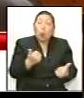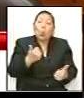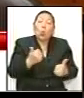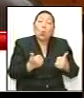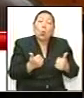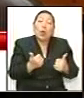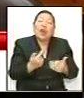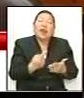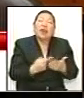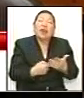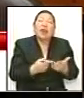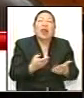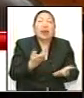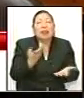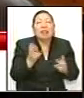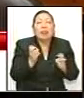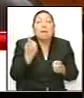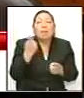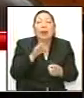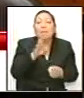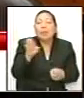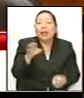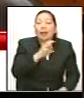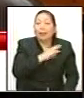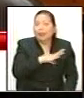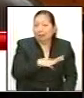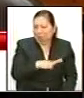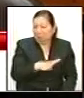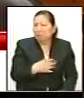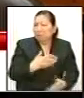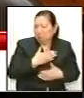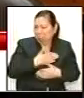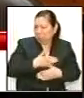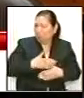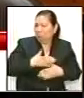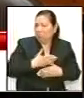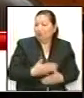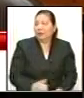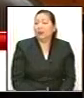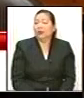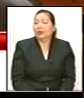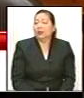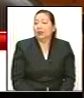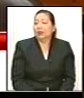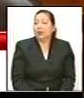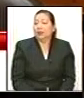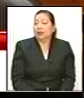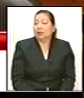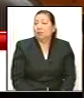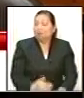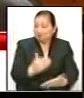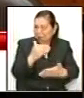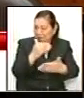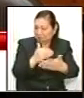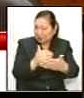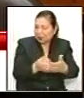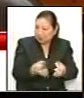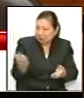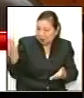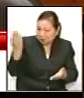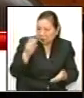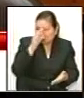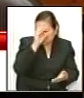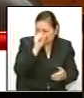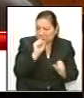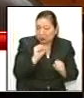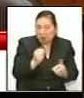a ser las actividades del Presidente de la República. Eso se satisface con una simple agenda que nos puede enviar